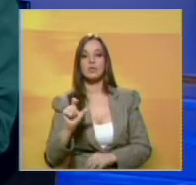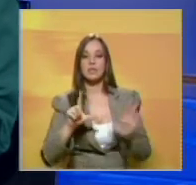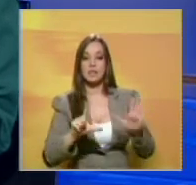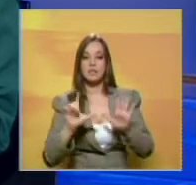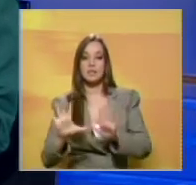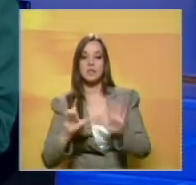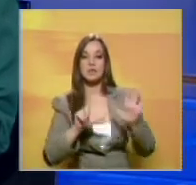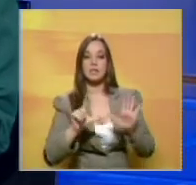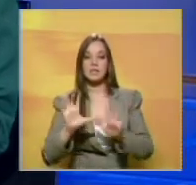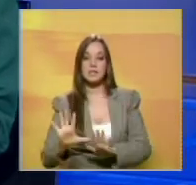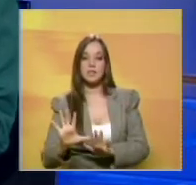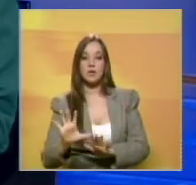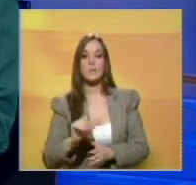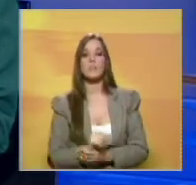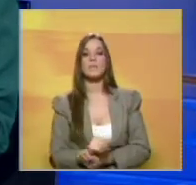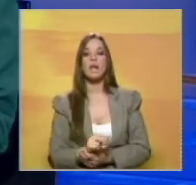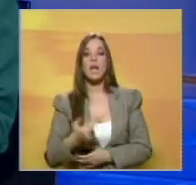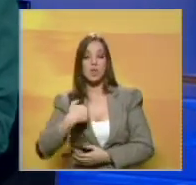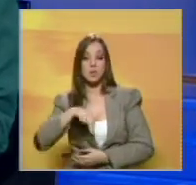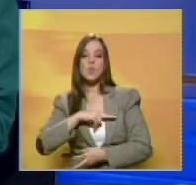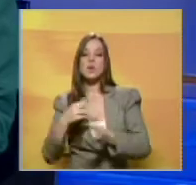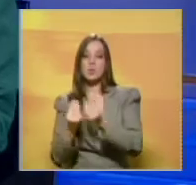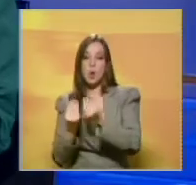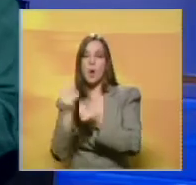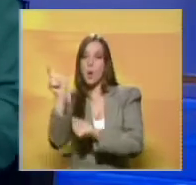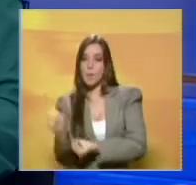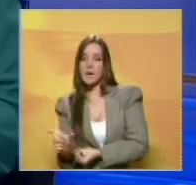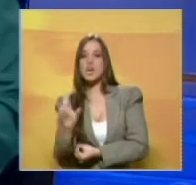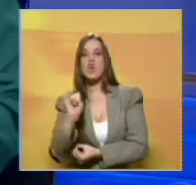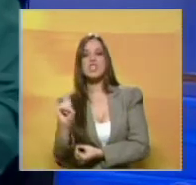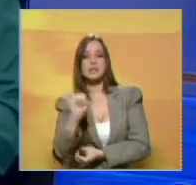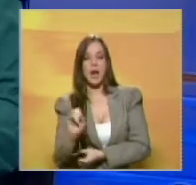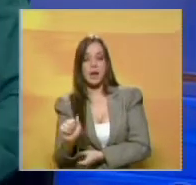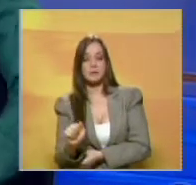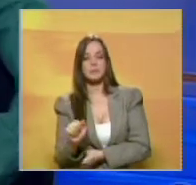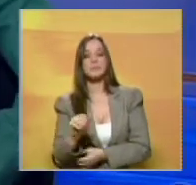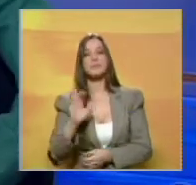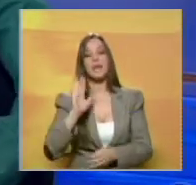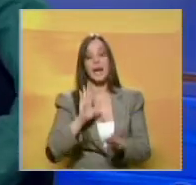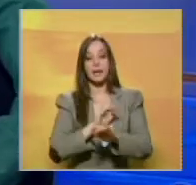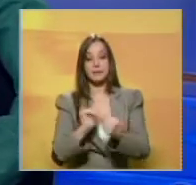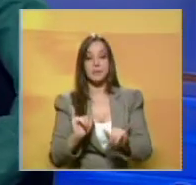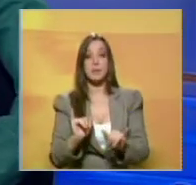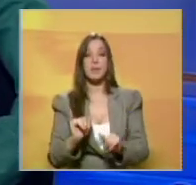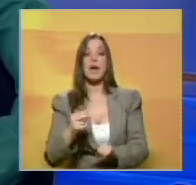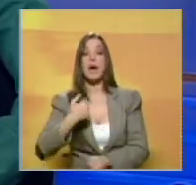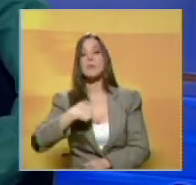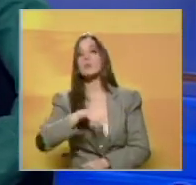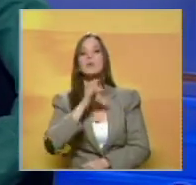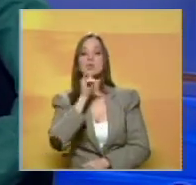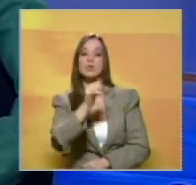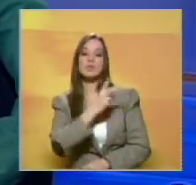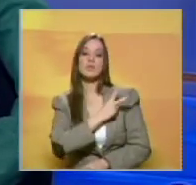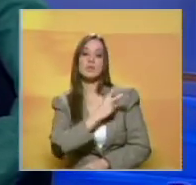0416-618-7575. Isaac es nuestro compañero y esperamos la ayuda de todos. Hasta aquí la presente emisión de su Noticiero